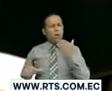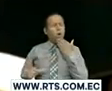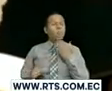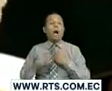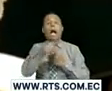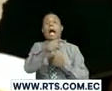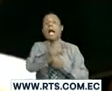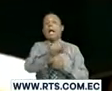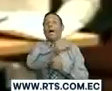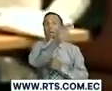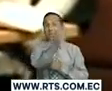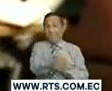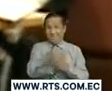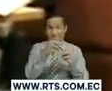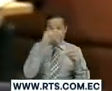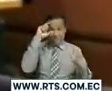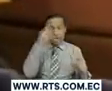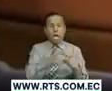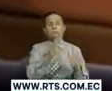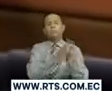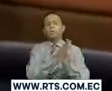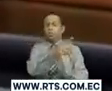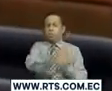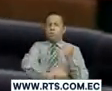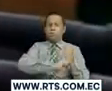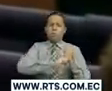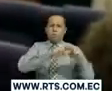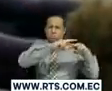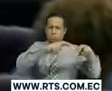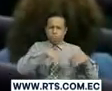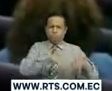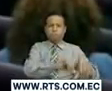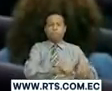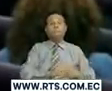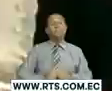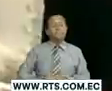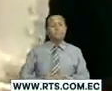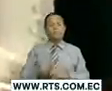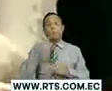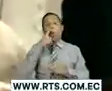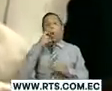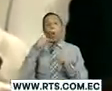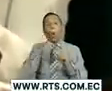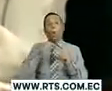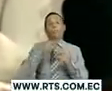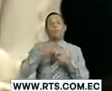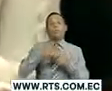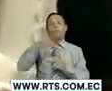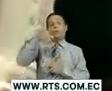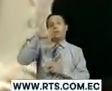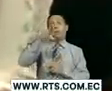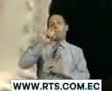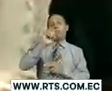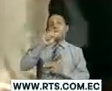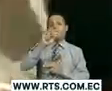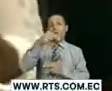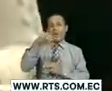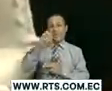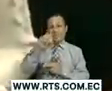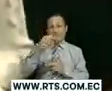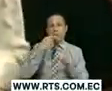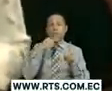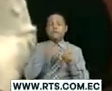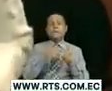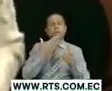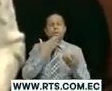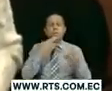no tener que trasladarnos. Ivonne Proaño es la fiscal coordinadora de la unidad. ¿Qué tipos de delitos se están investigando?